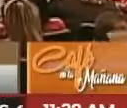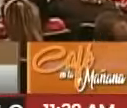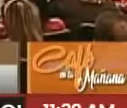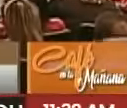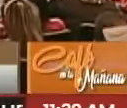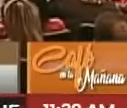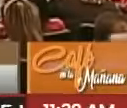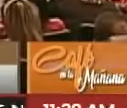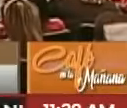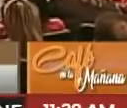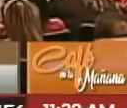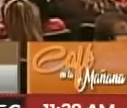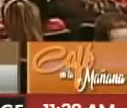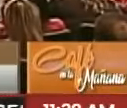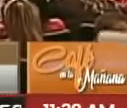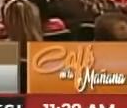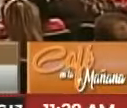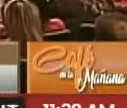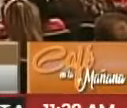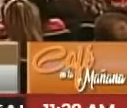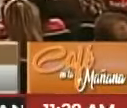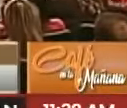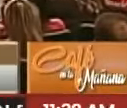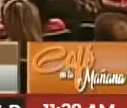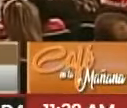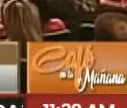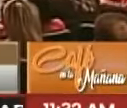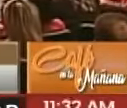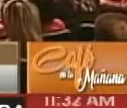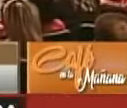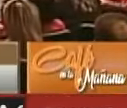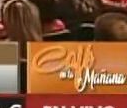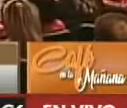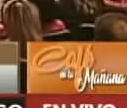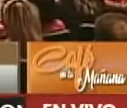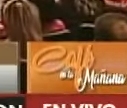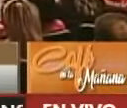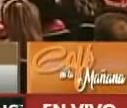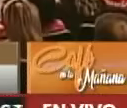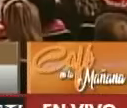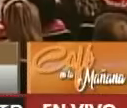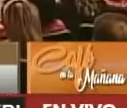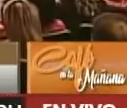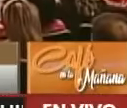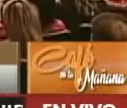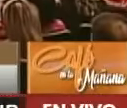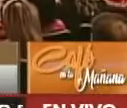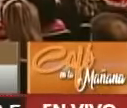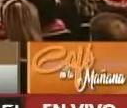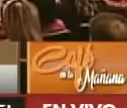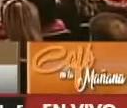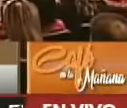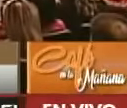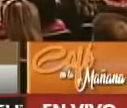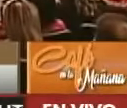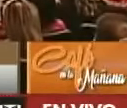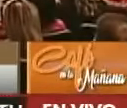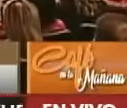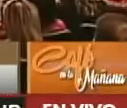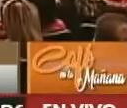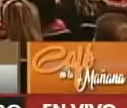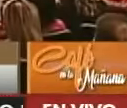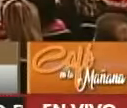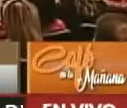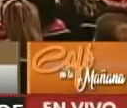ustedes, miembros de la estructura fundamental de, en este caso,